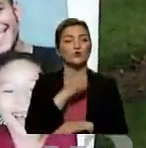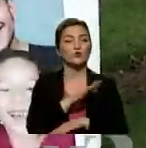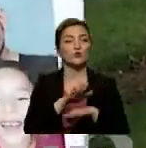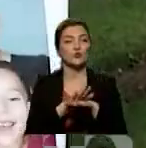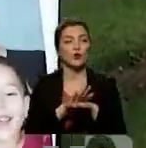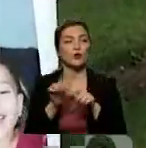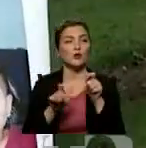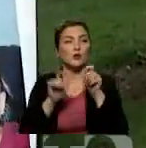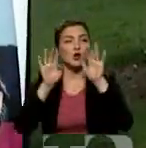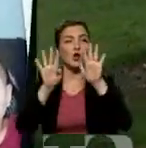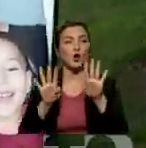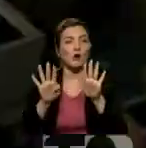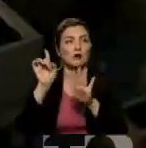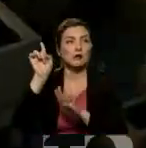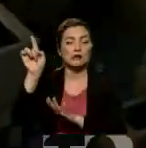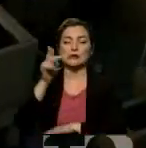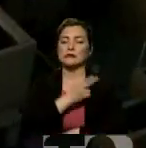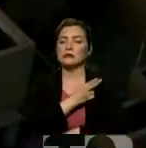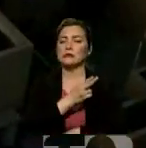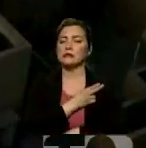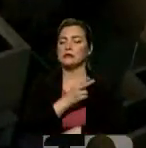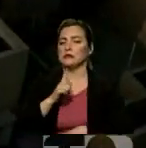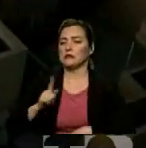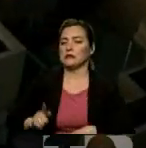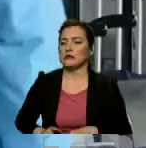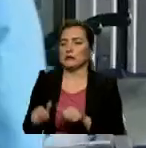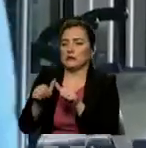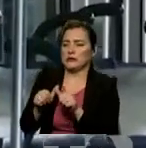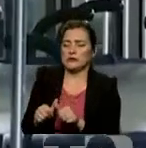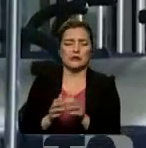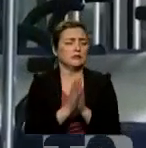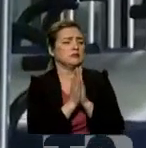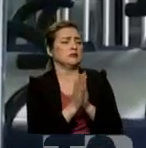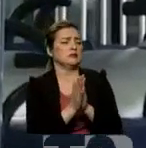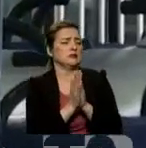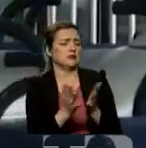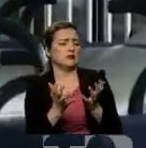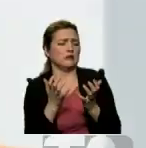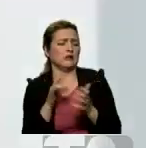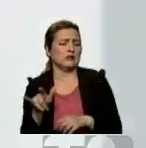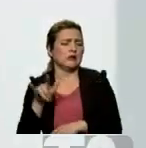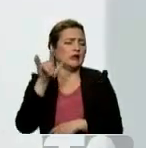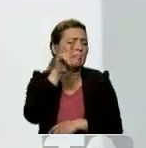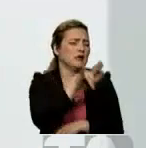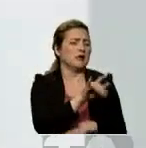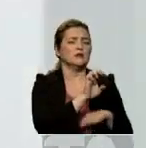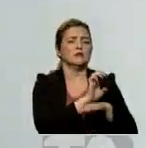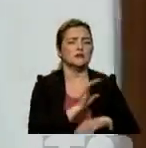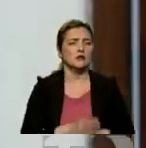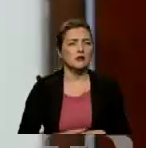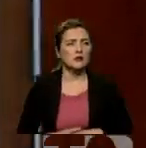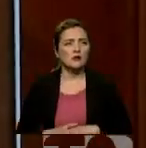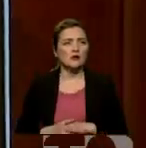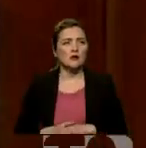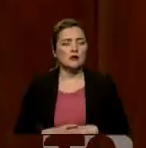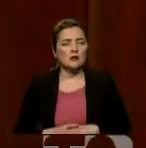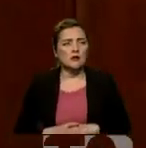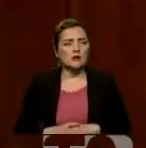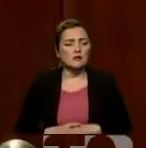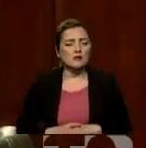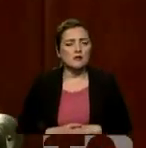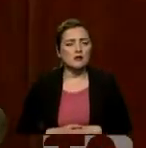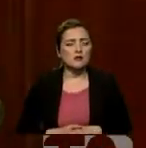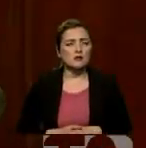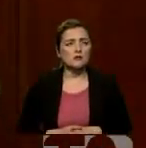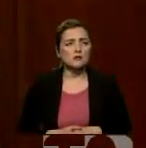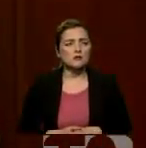sobre los 9 ciudadanos que se encuentran en China solicitando su regreso al Ecuador. Valencia recalcó, sin